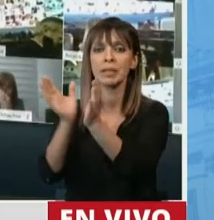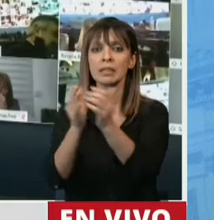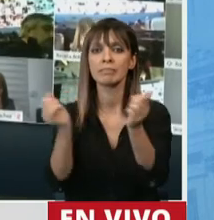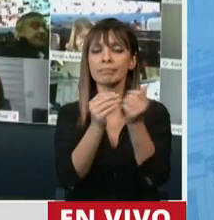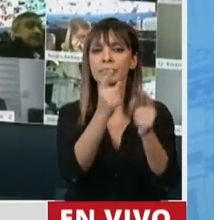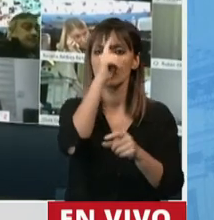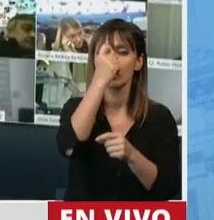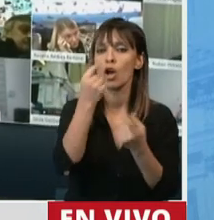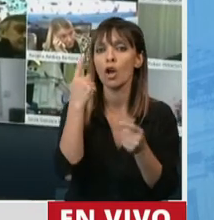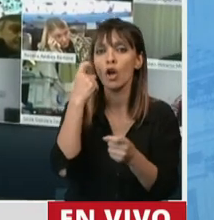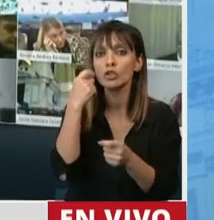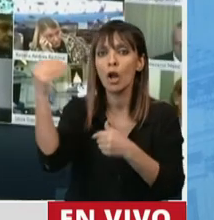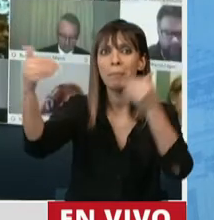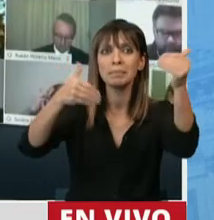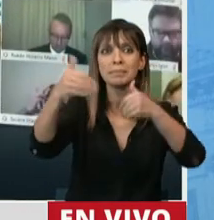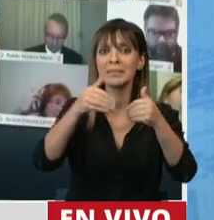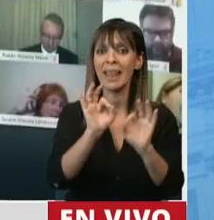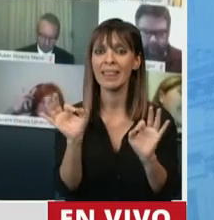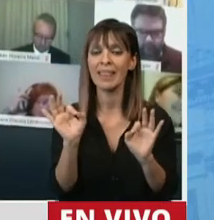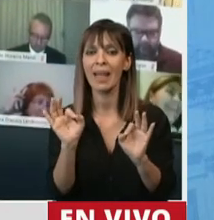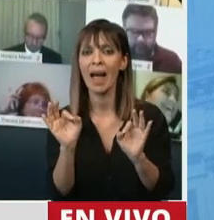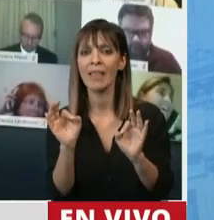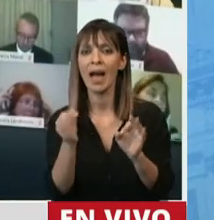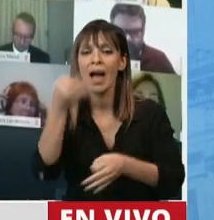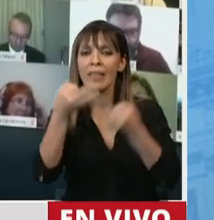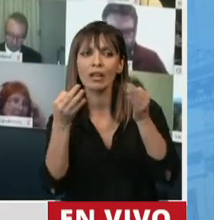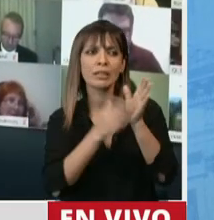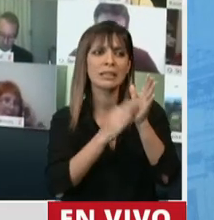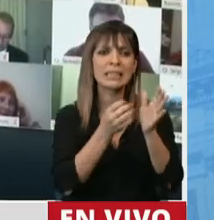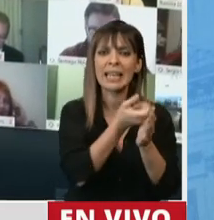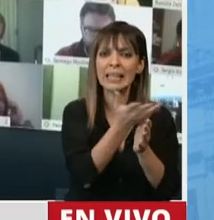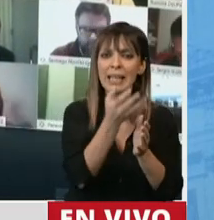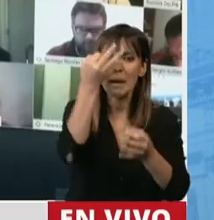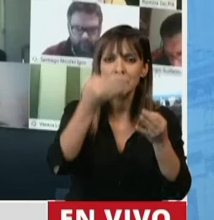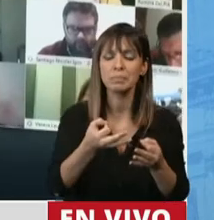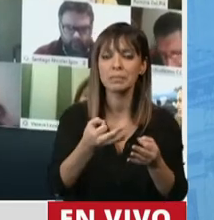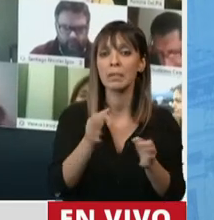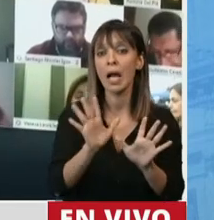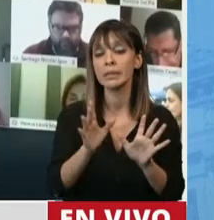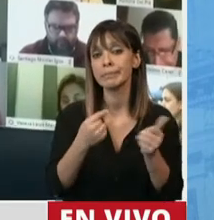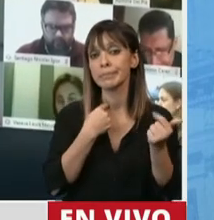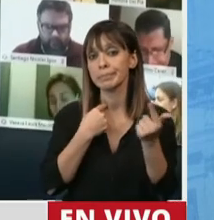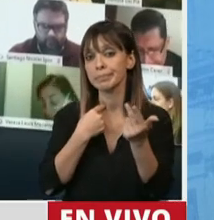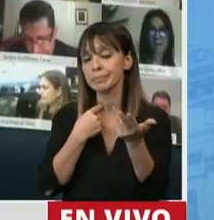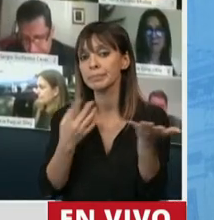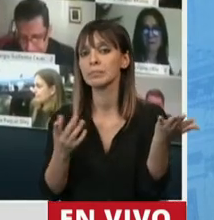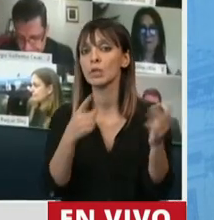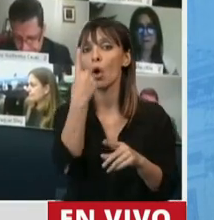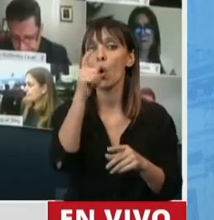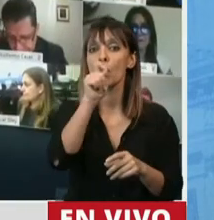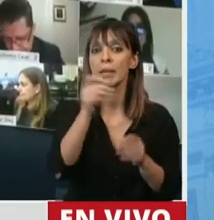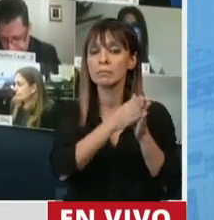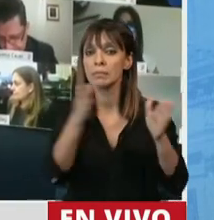los controles en el ingreso al país, que no se testeara con número suficiente, y así fue como durante más de un mes estuvimos testeando